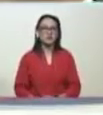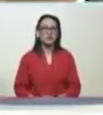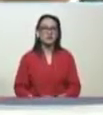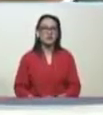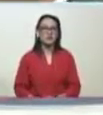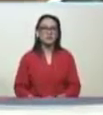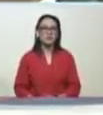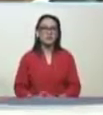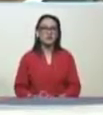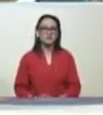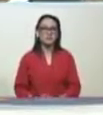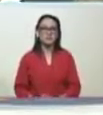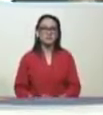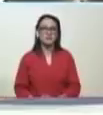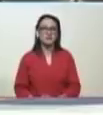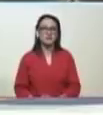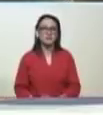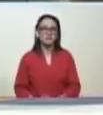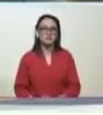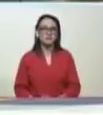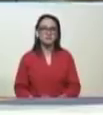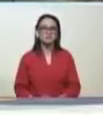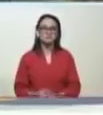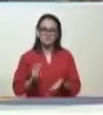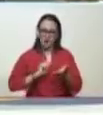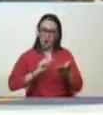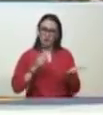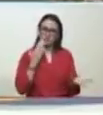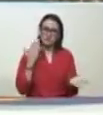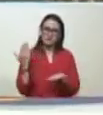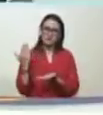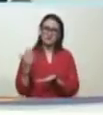argumentos y de sus razones. Anótenlo ahí, a los que toman nota.